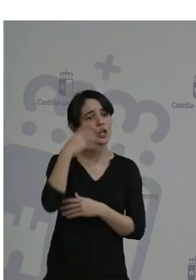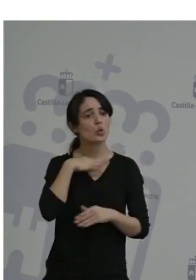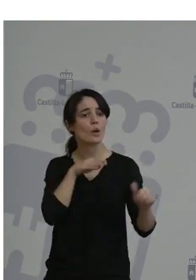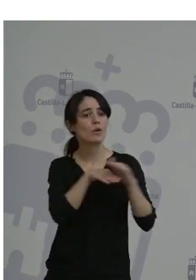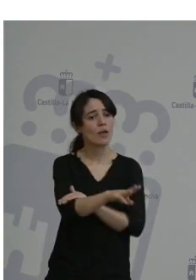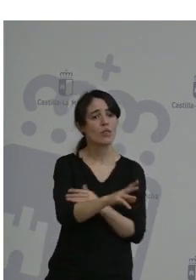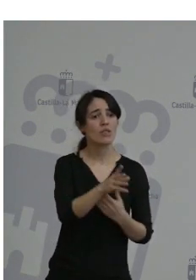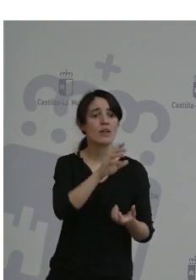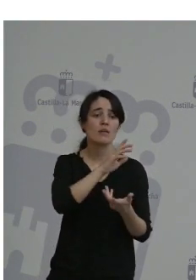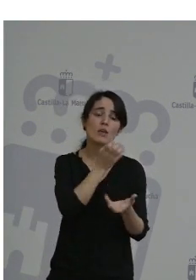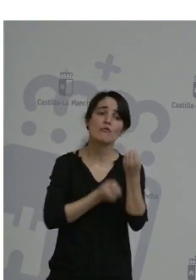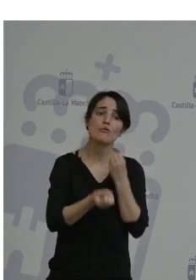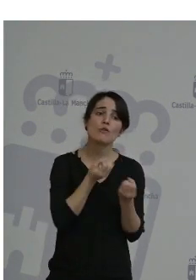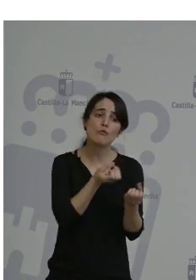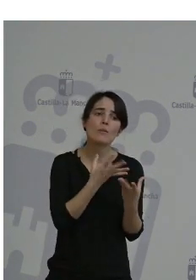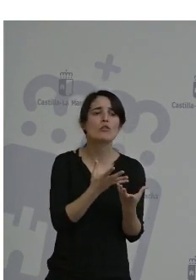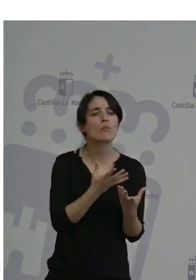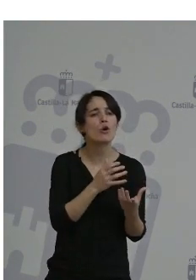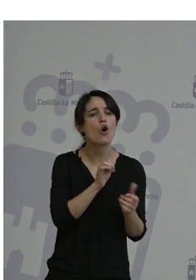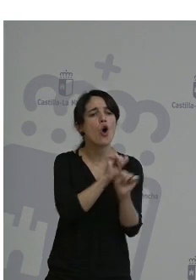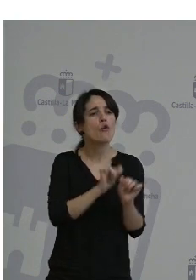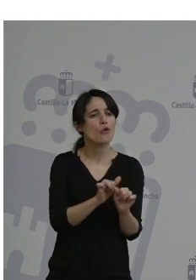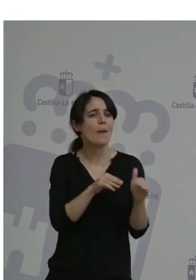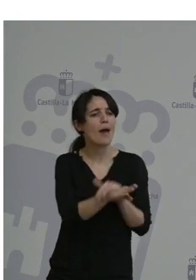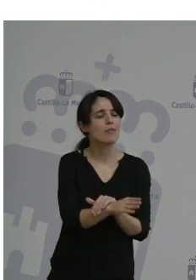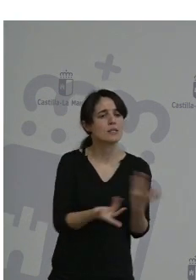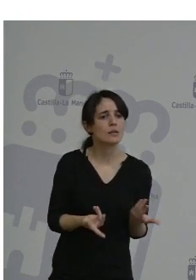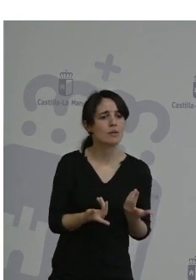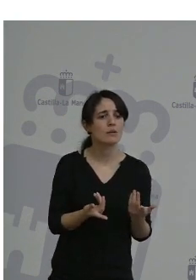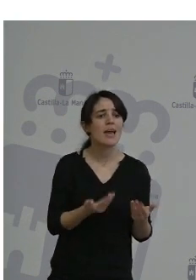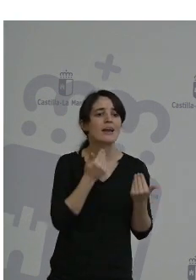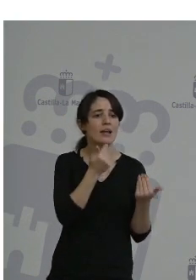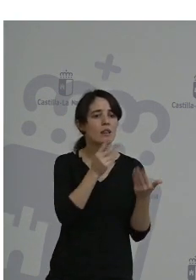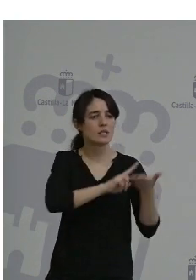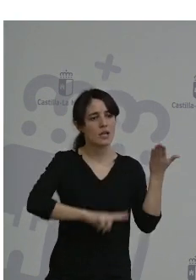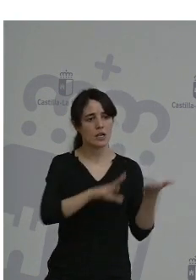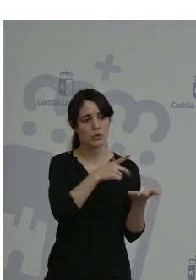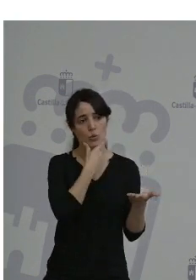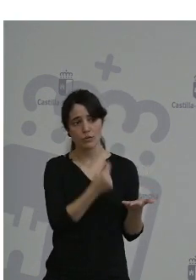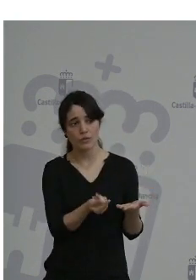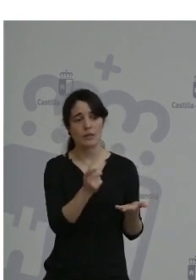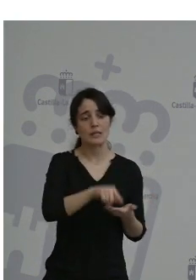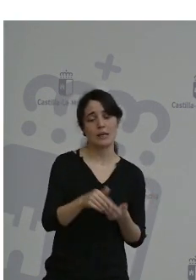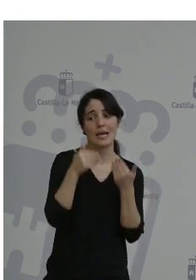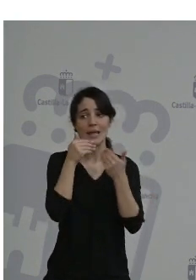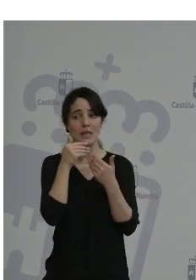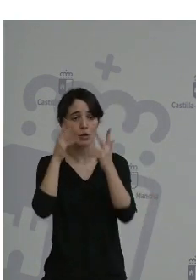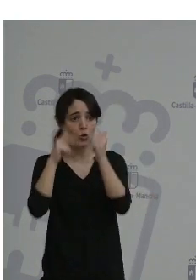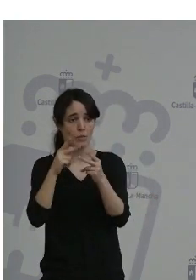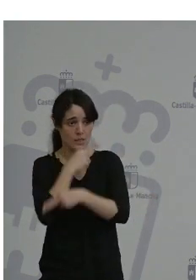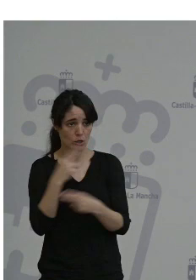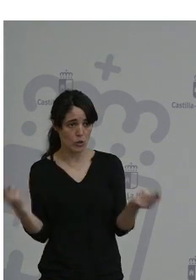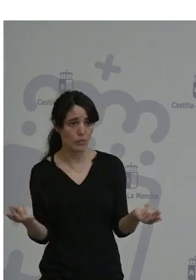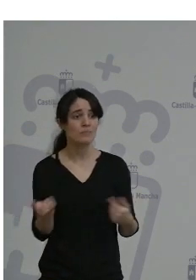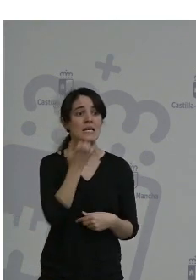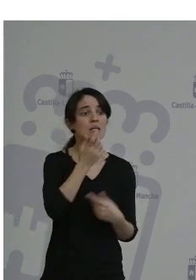accesible. En cuestión de lectura fácil, un llamamiento también a las Administraciones públicas. Si necesitáis